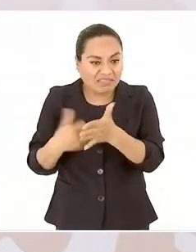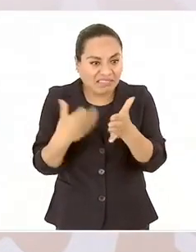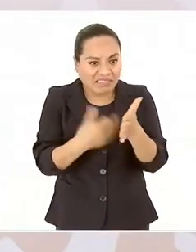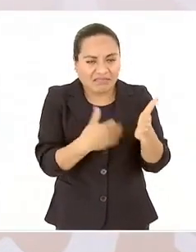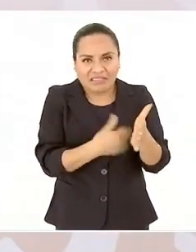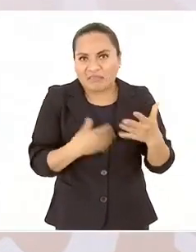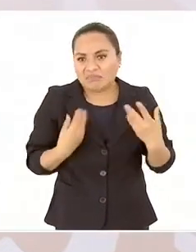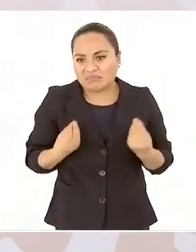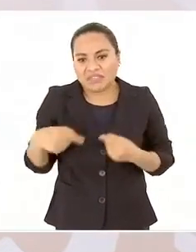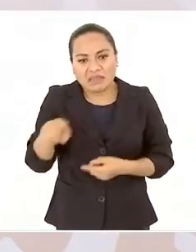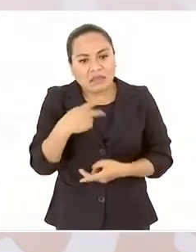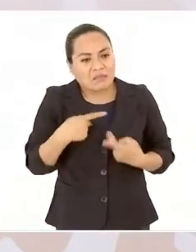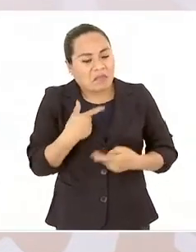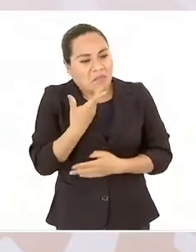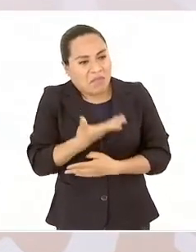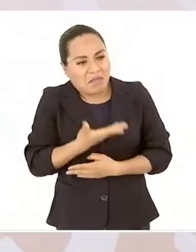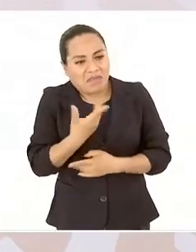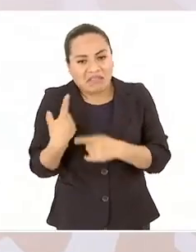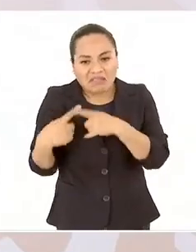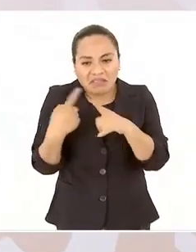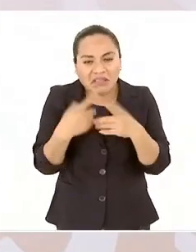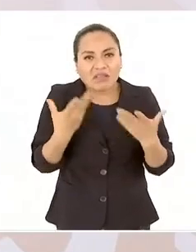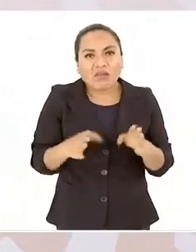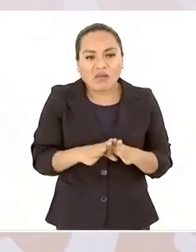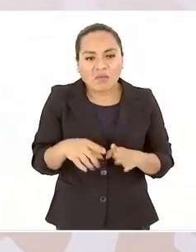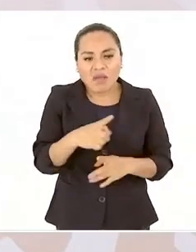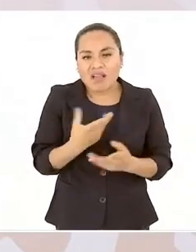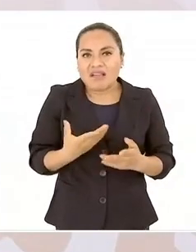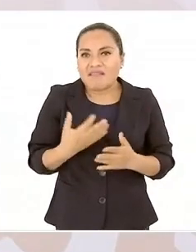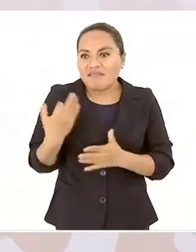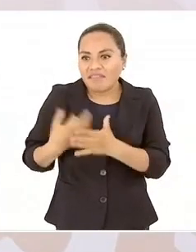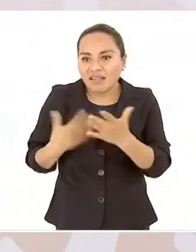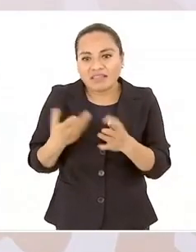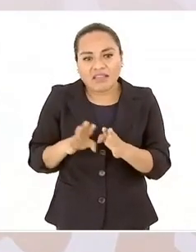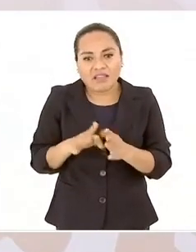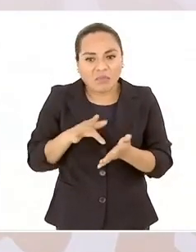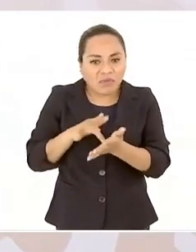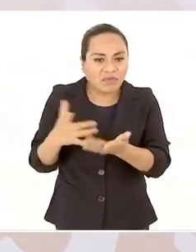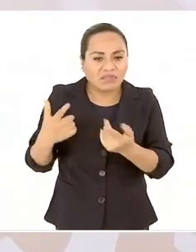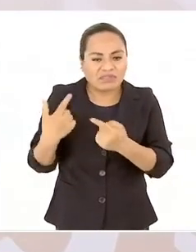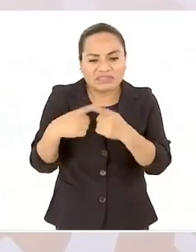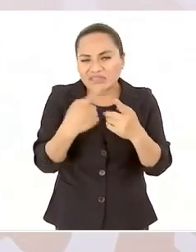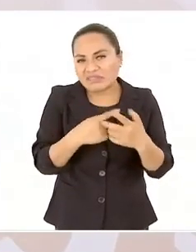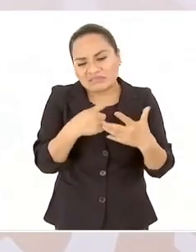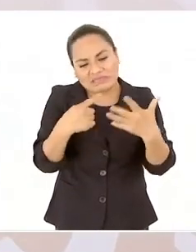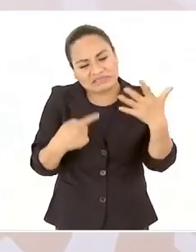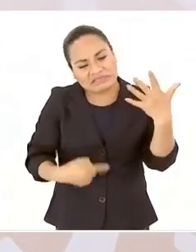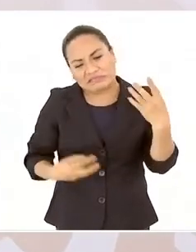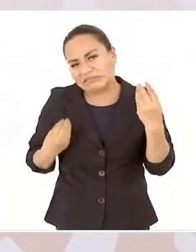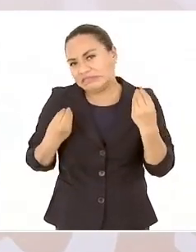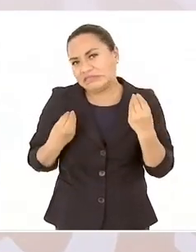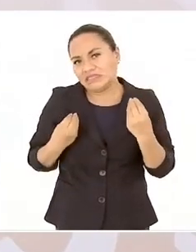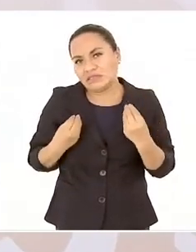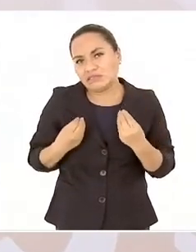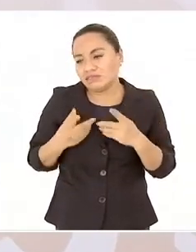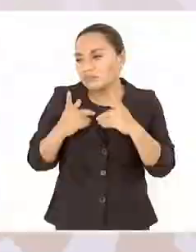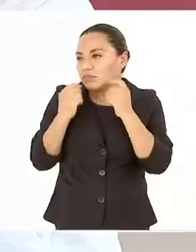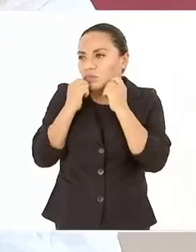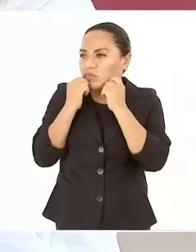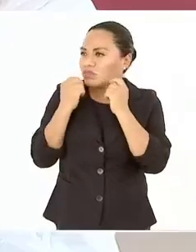tantas demandas, tantos problemas. Y le contesté, con lo que no dejaron